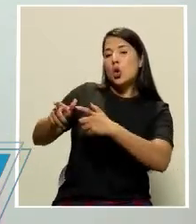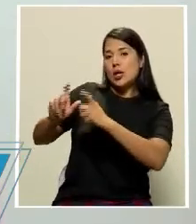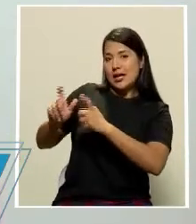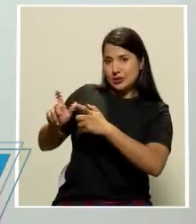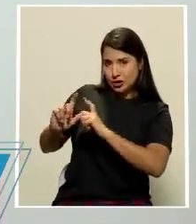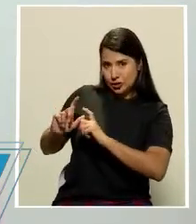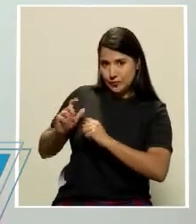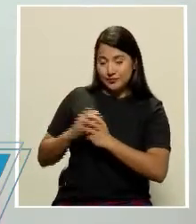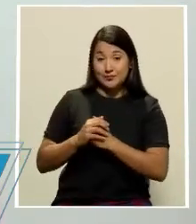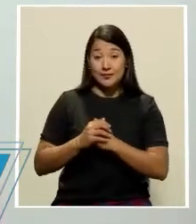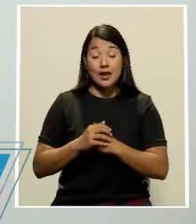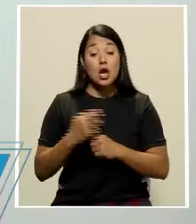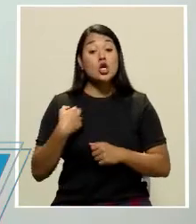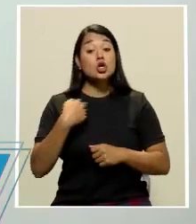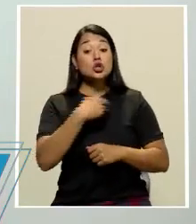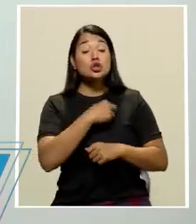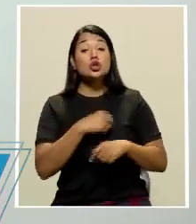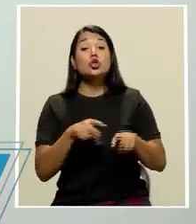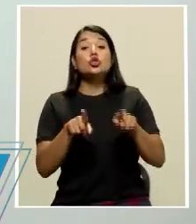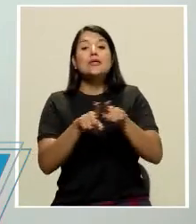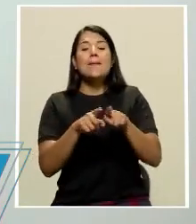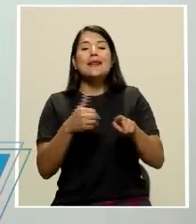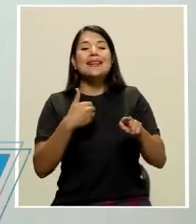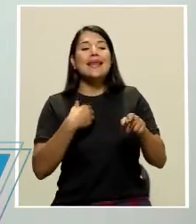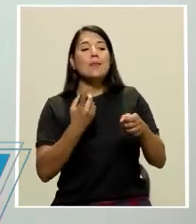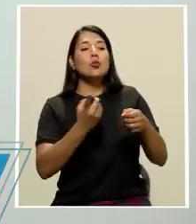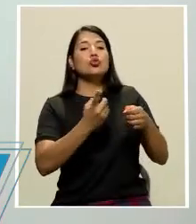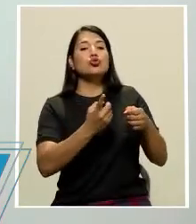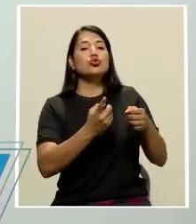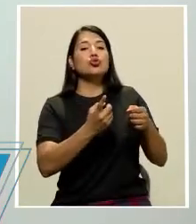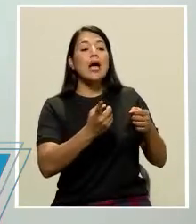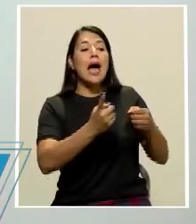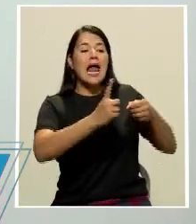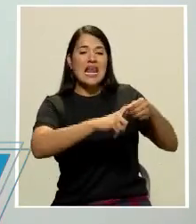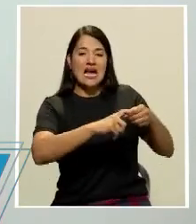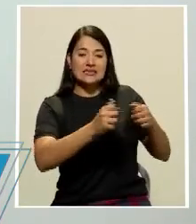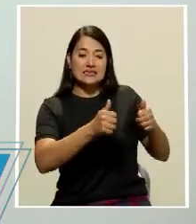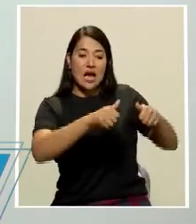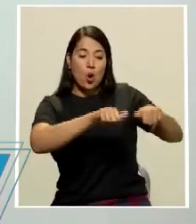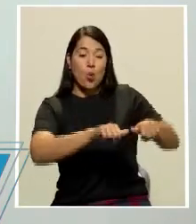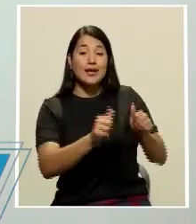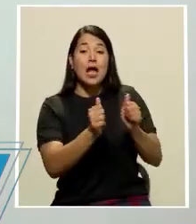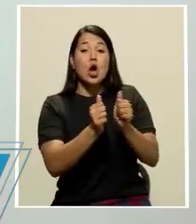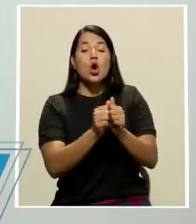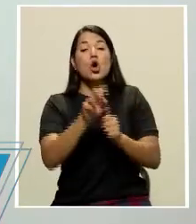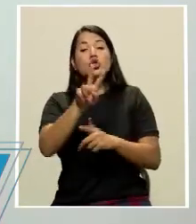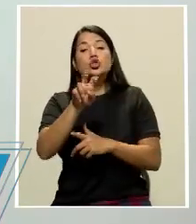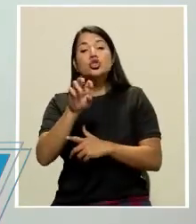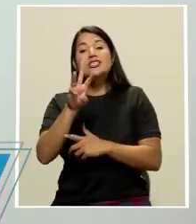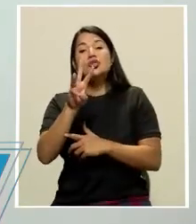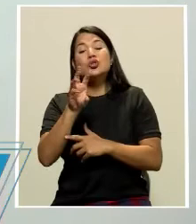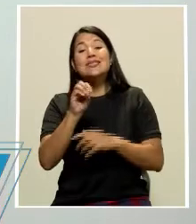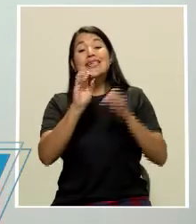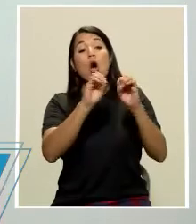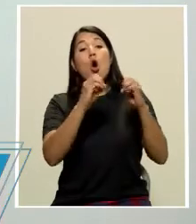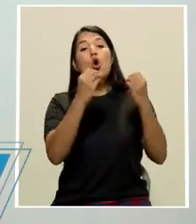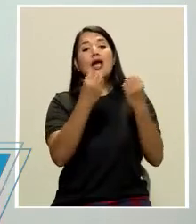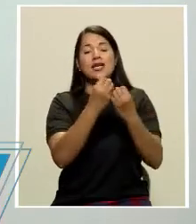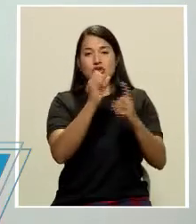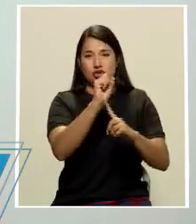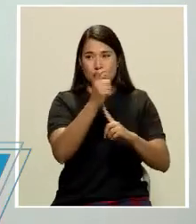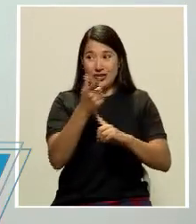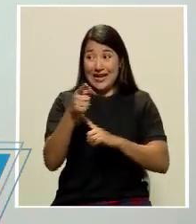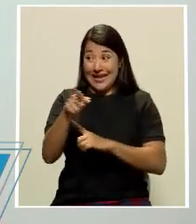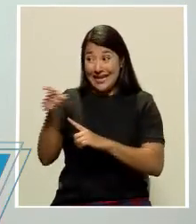su vez tiene alianzas con más de 260 organizaciones sociales y comunitarias que